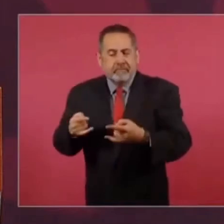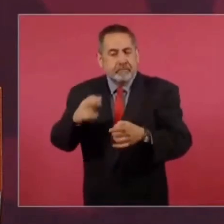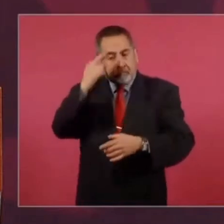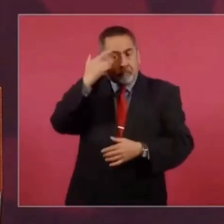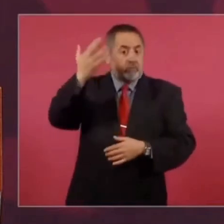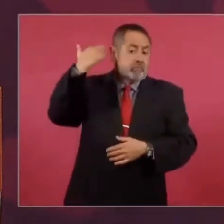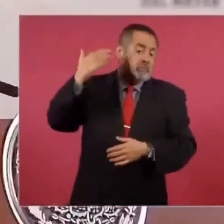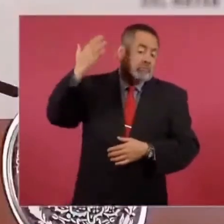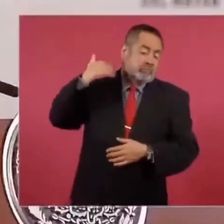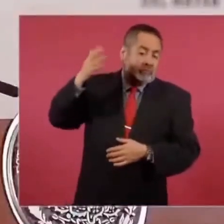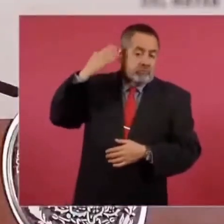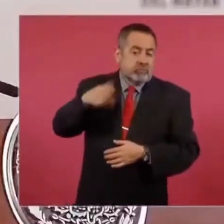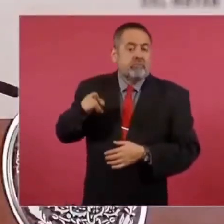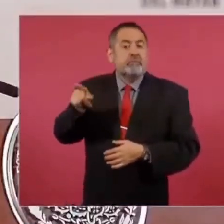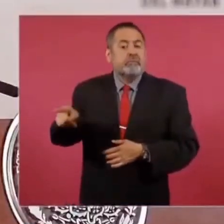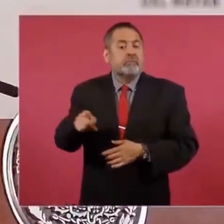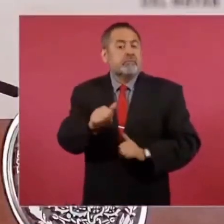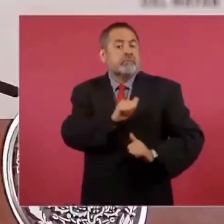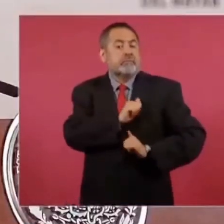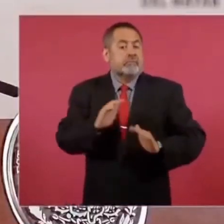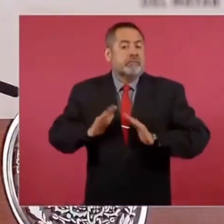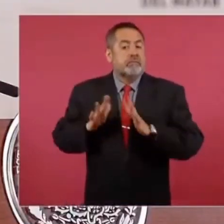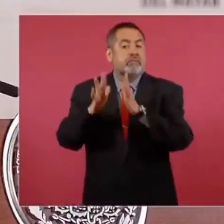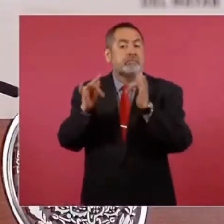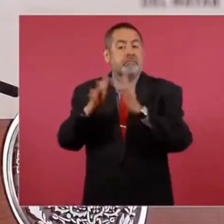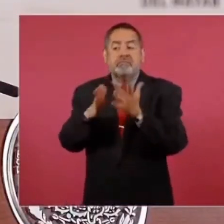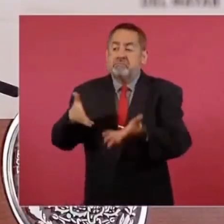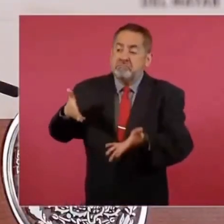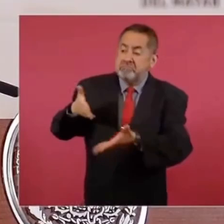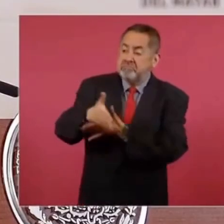abusiva del ejército francés,